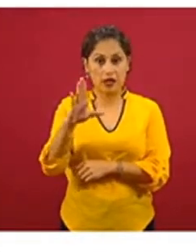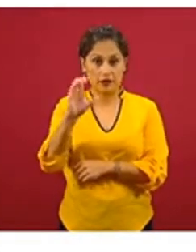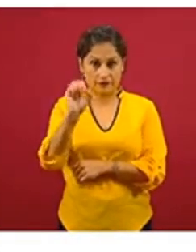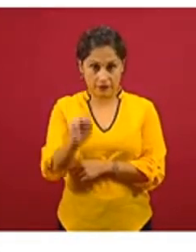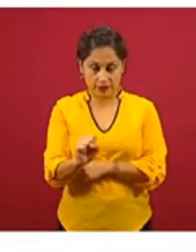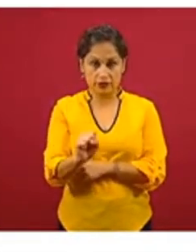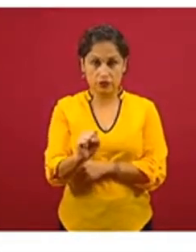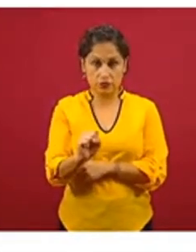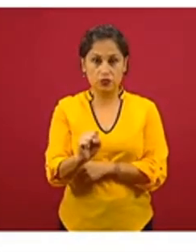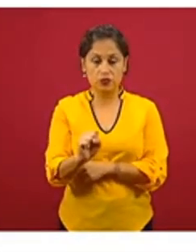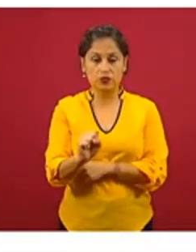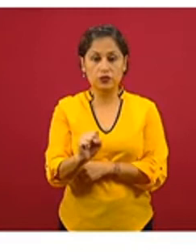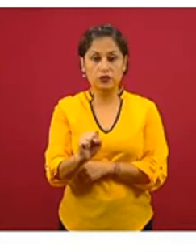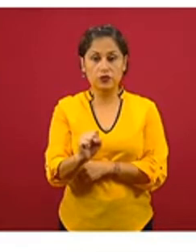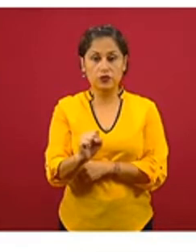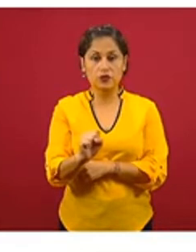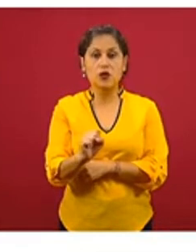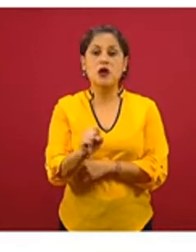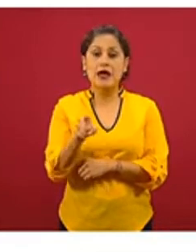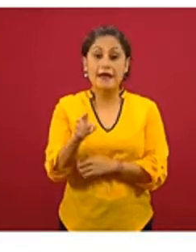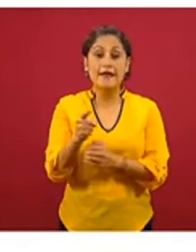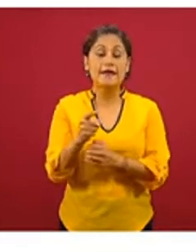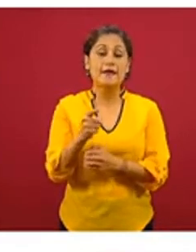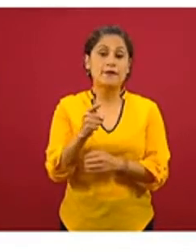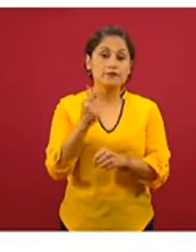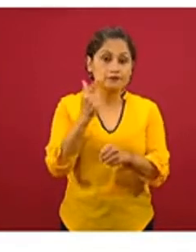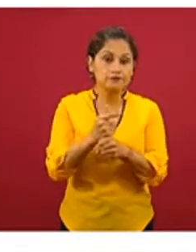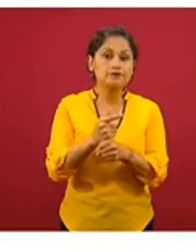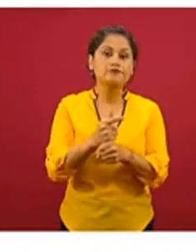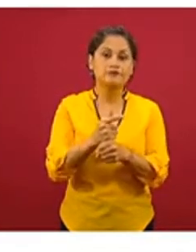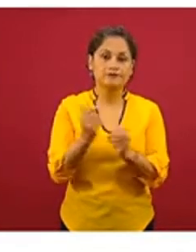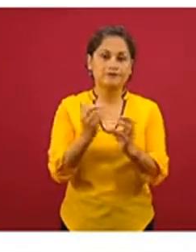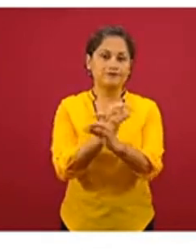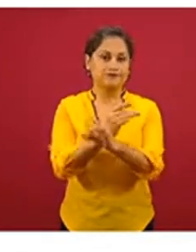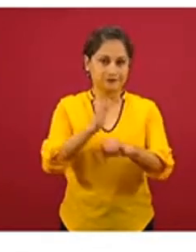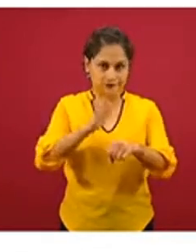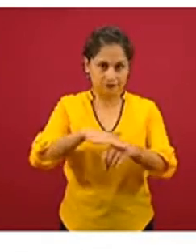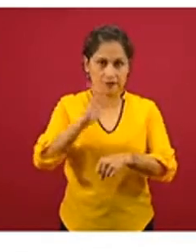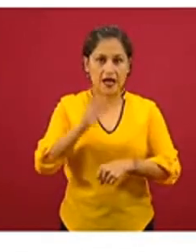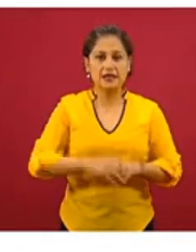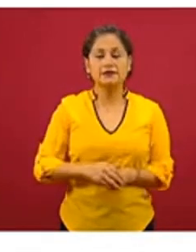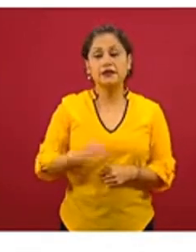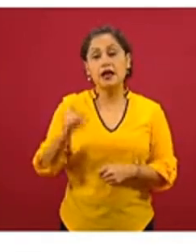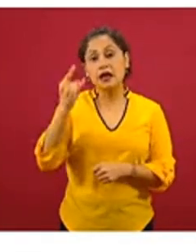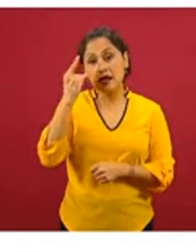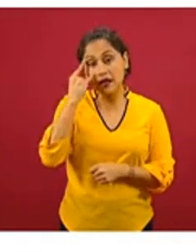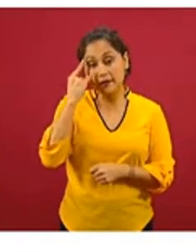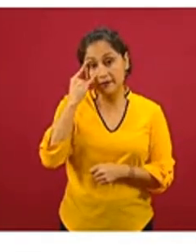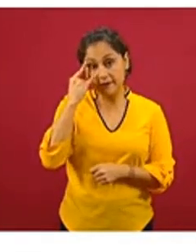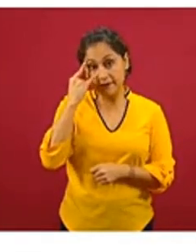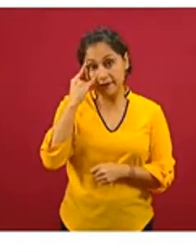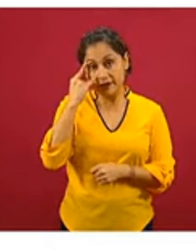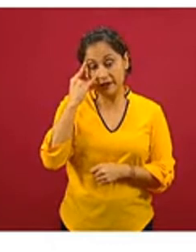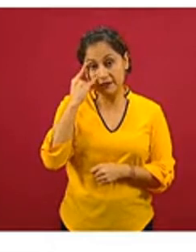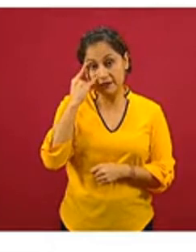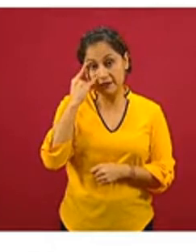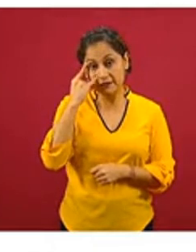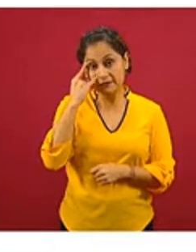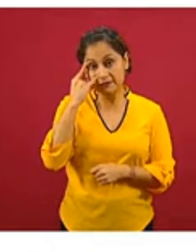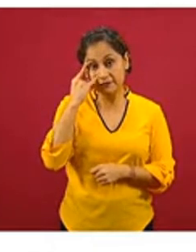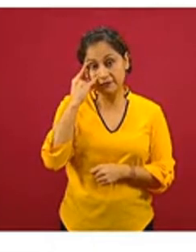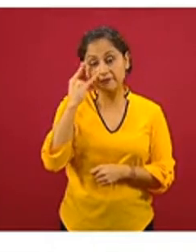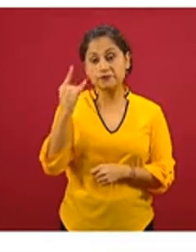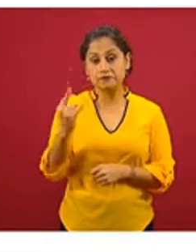estado con mayor movilidad. Campeche, un poco más homogénea la movilidad de las